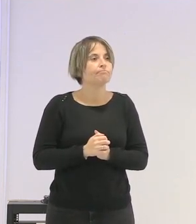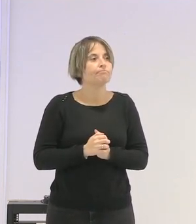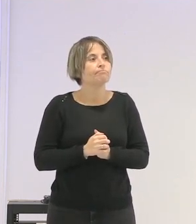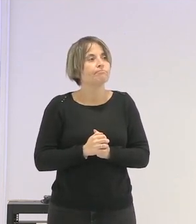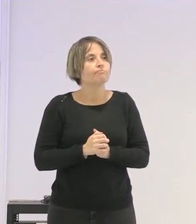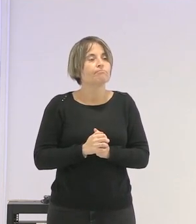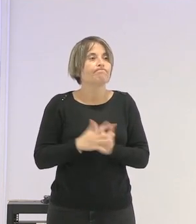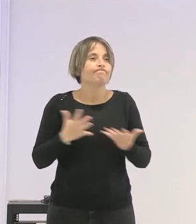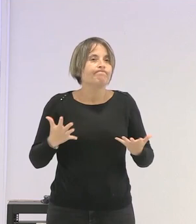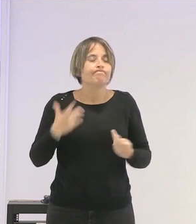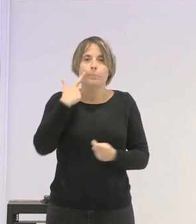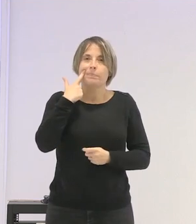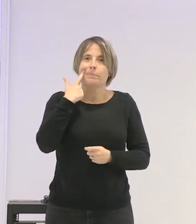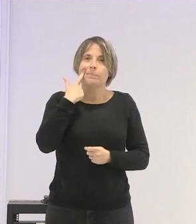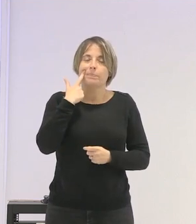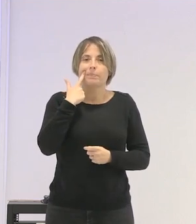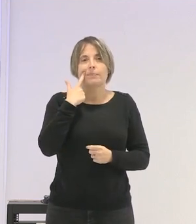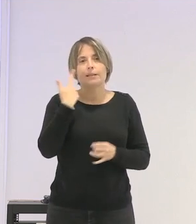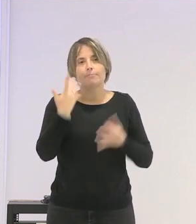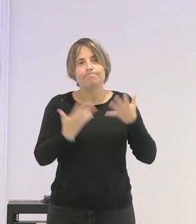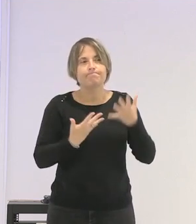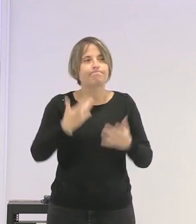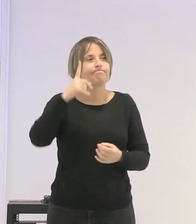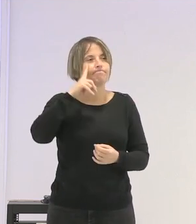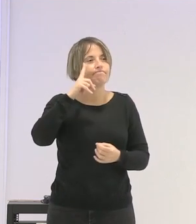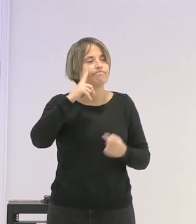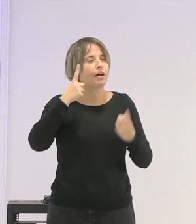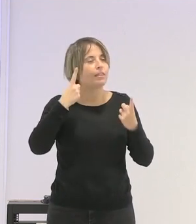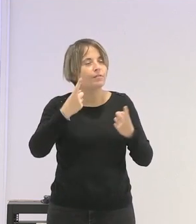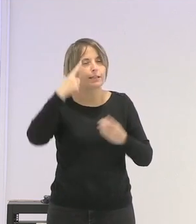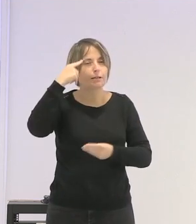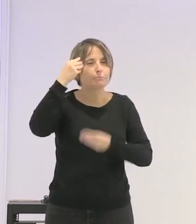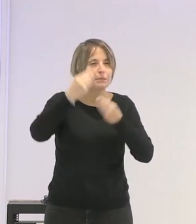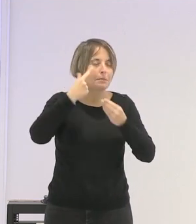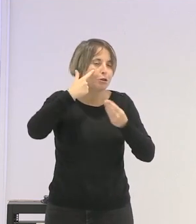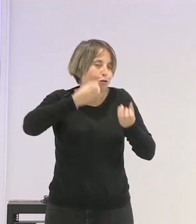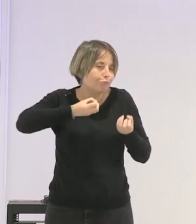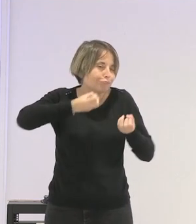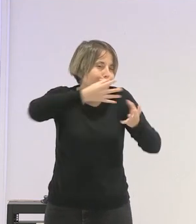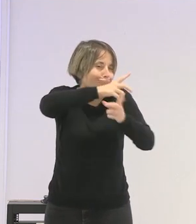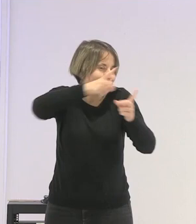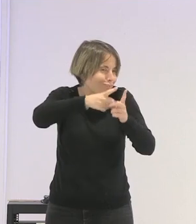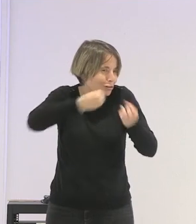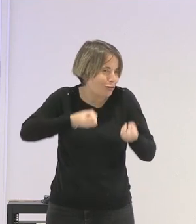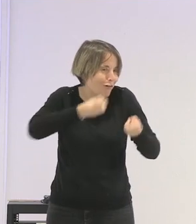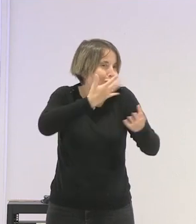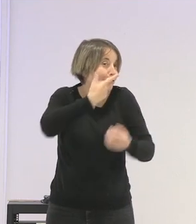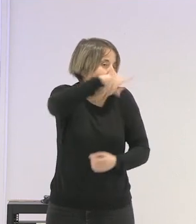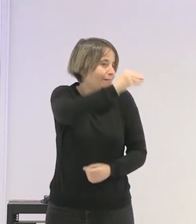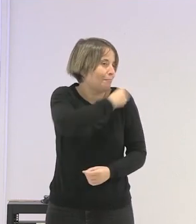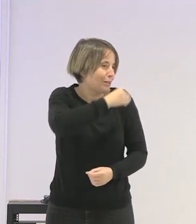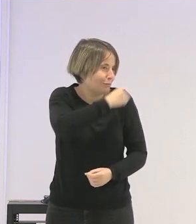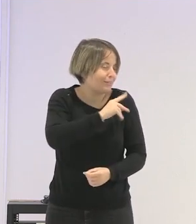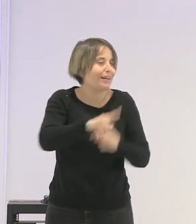yo creo que igual necesitaría un poco más de elaboración, pero lo voy a soltar muy brevemente por si luego alguien quiere hablar de